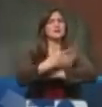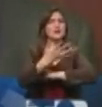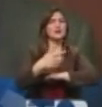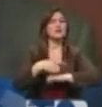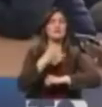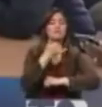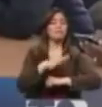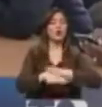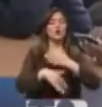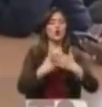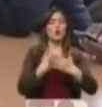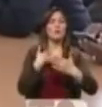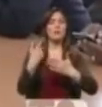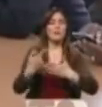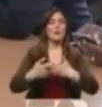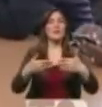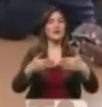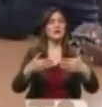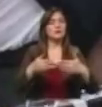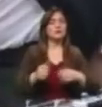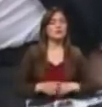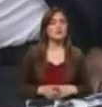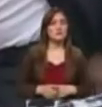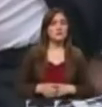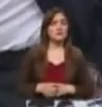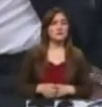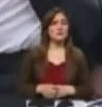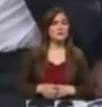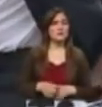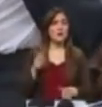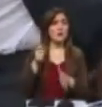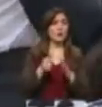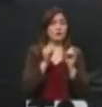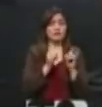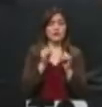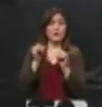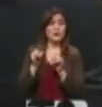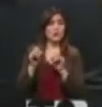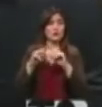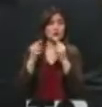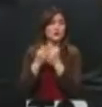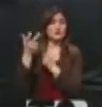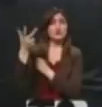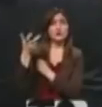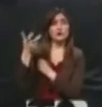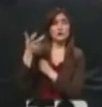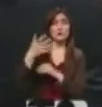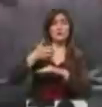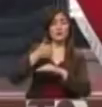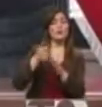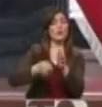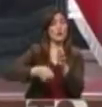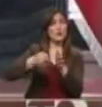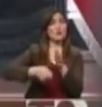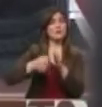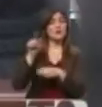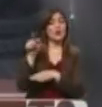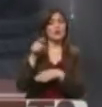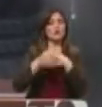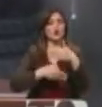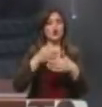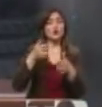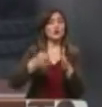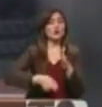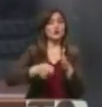de personas. Pese al incidente inicial y con la presencia de los abogados de los procesados, de la acusación particular y de la Procuraduría, el juez Miguel Jurado instaló la